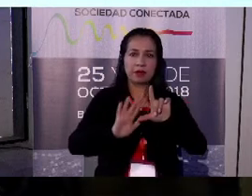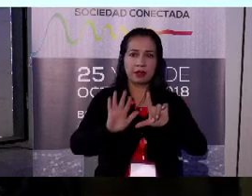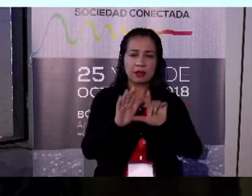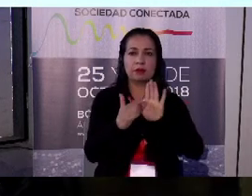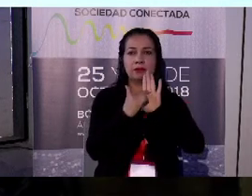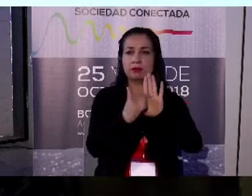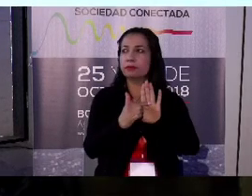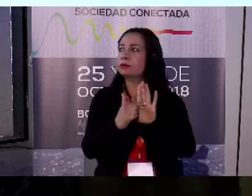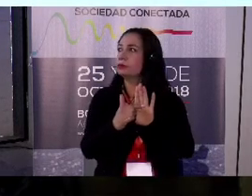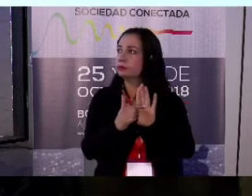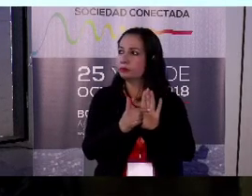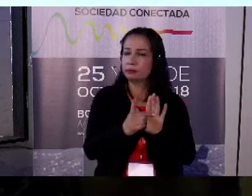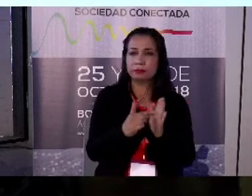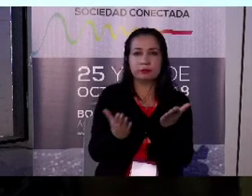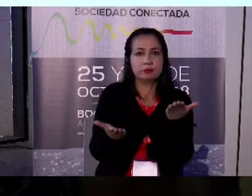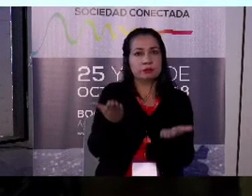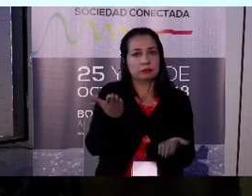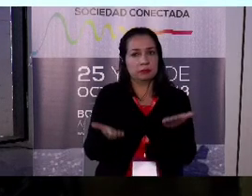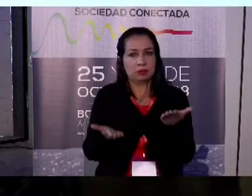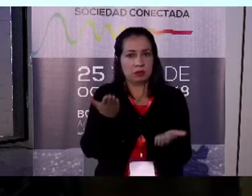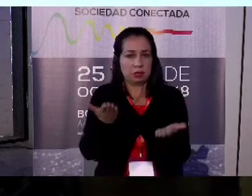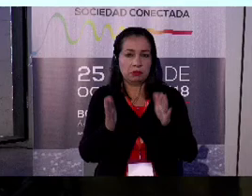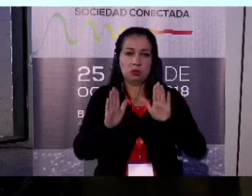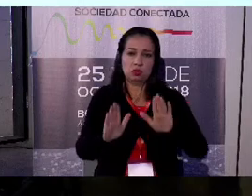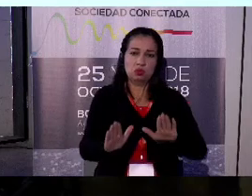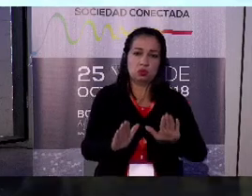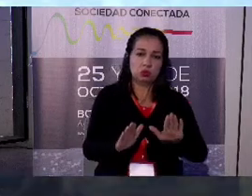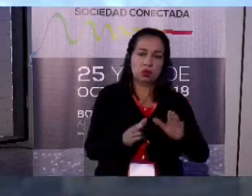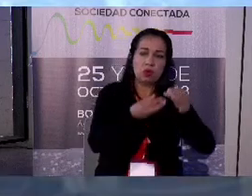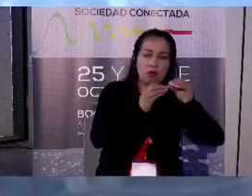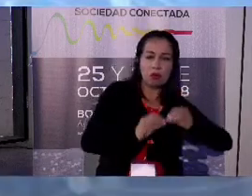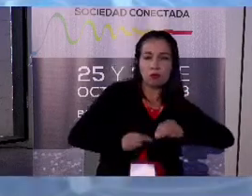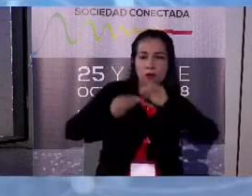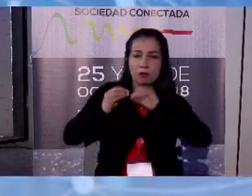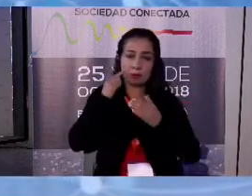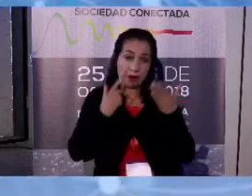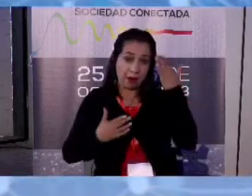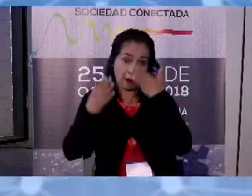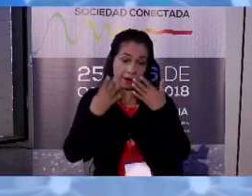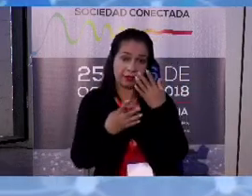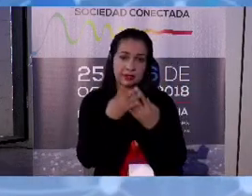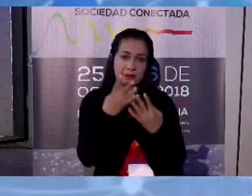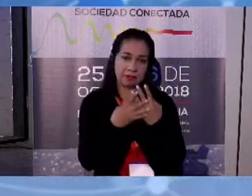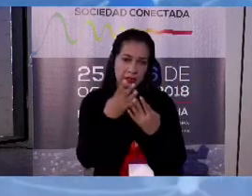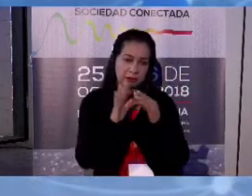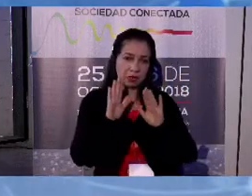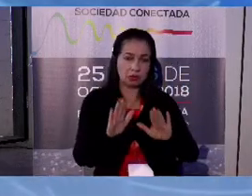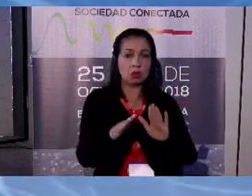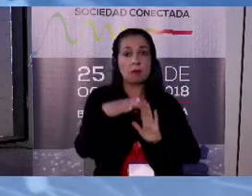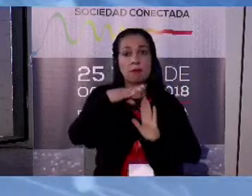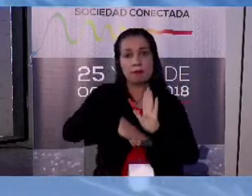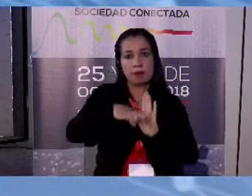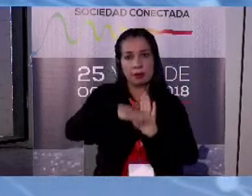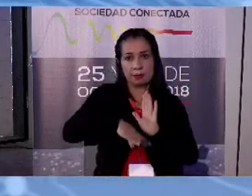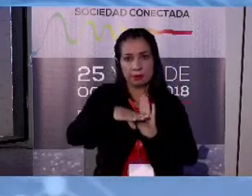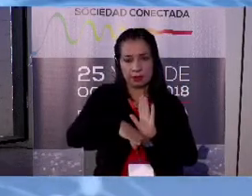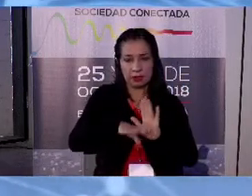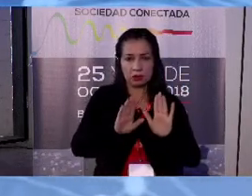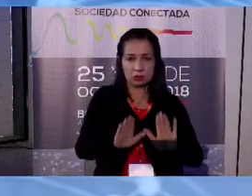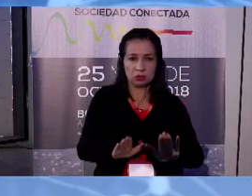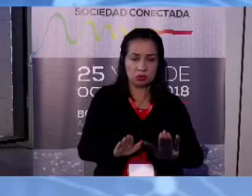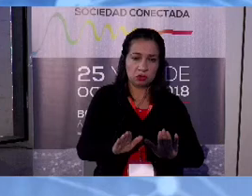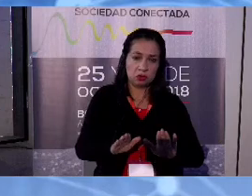cómo comparan estas modalidades análisis matemático Sería más económico que un